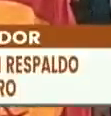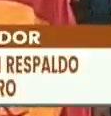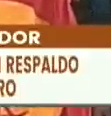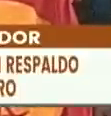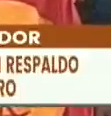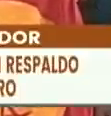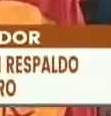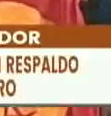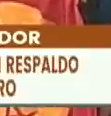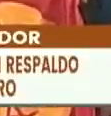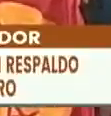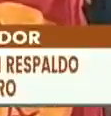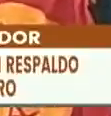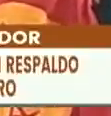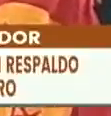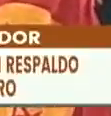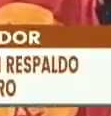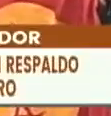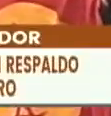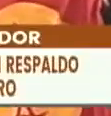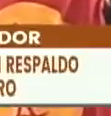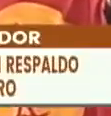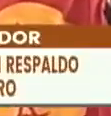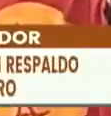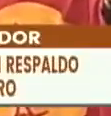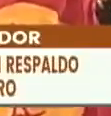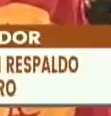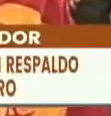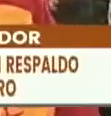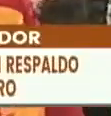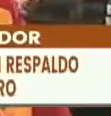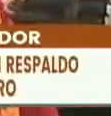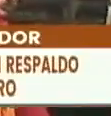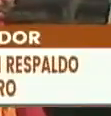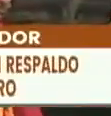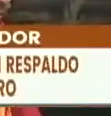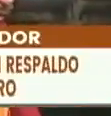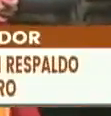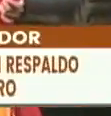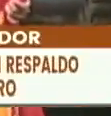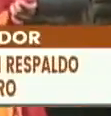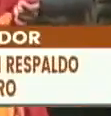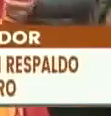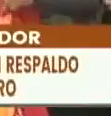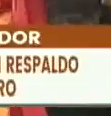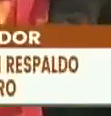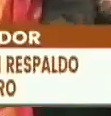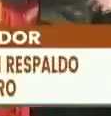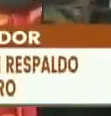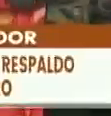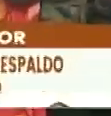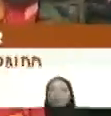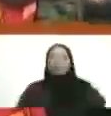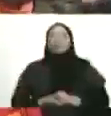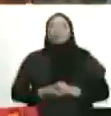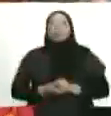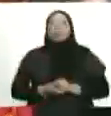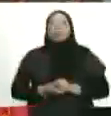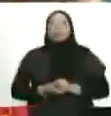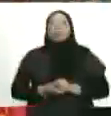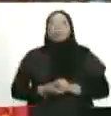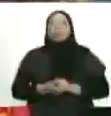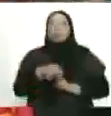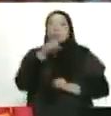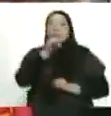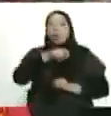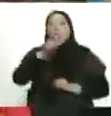hermano presidente, para hacerle un reconocimiento a estos jóvenes que están aquí, a estas mujeres, a estos hombres, a estas personas que están